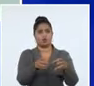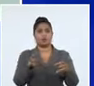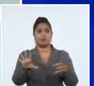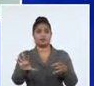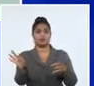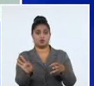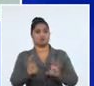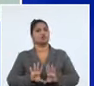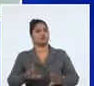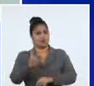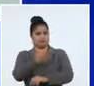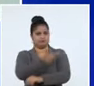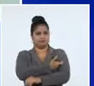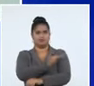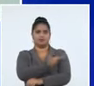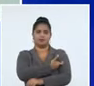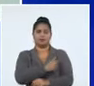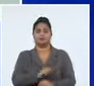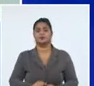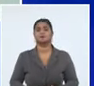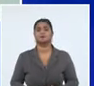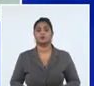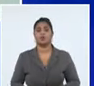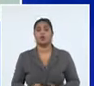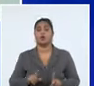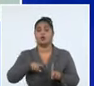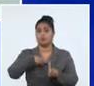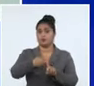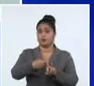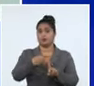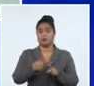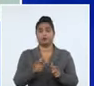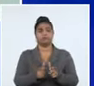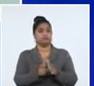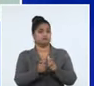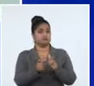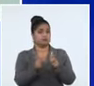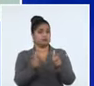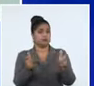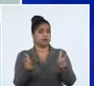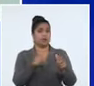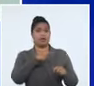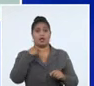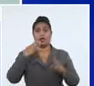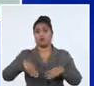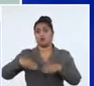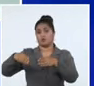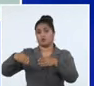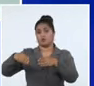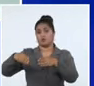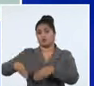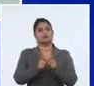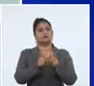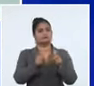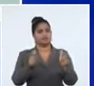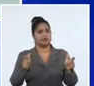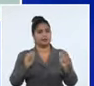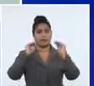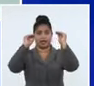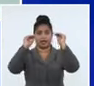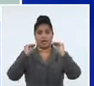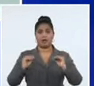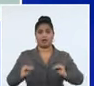un incremento marcado en el número de casos y en el número de fallecidos. Y bueno, abajo los países con el